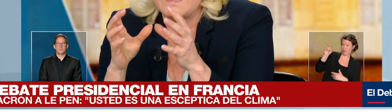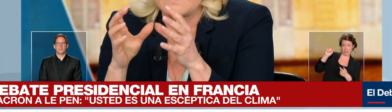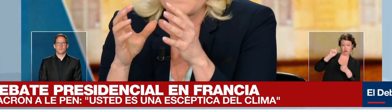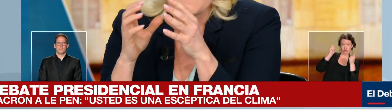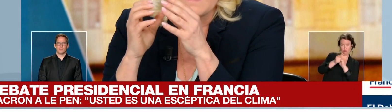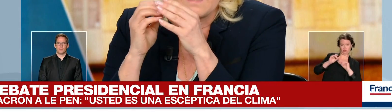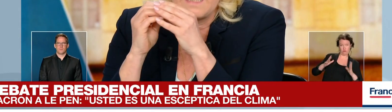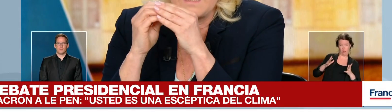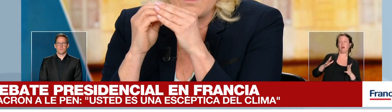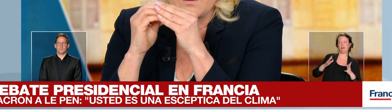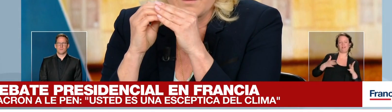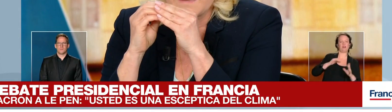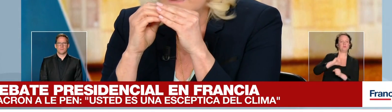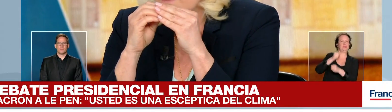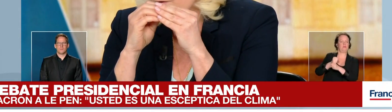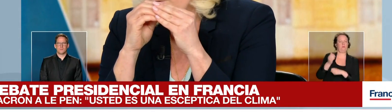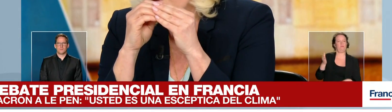punitiva es inútil.